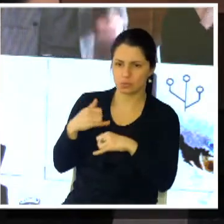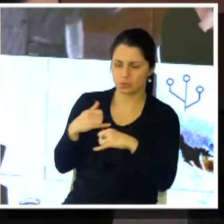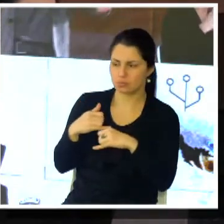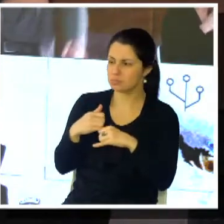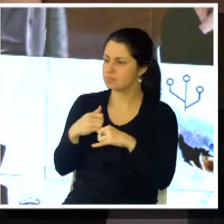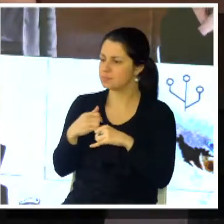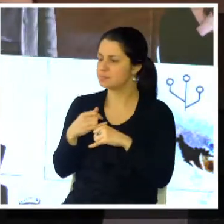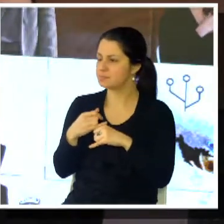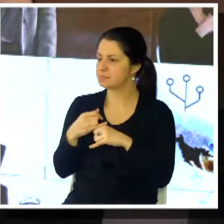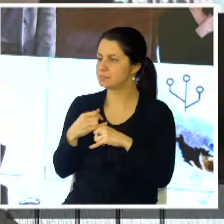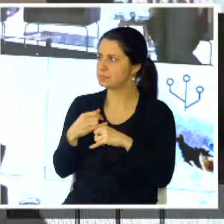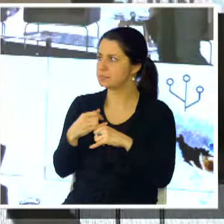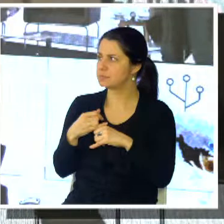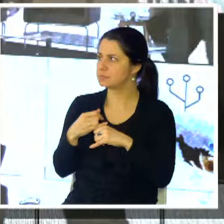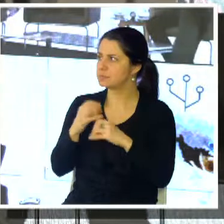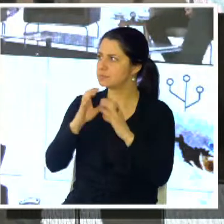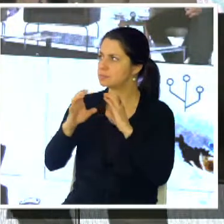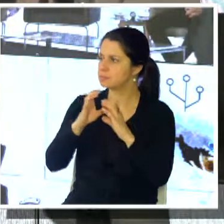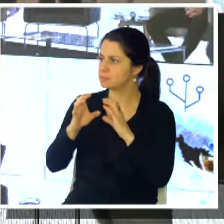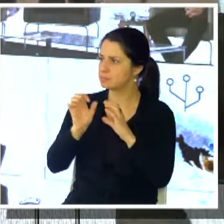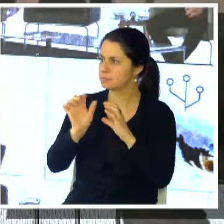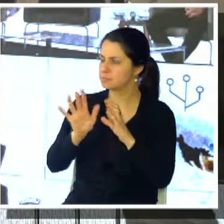nodo central, o combinaciones de ellas.